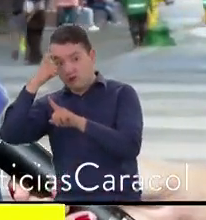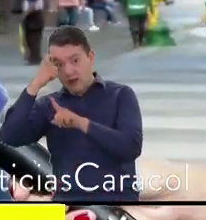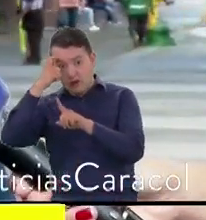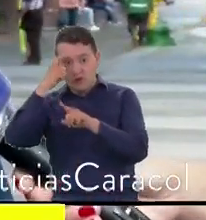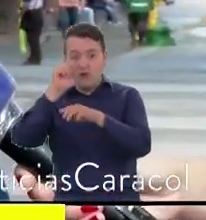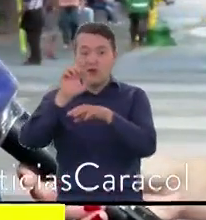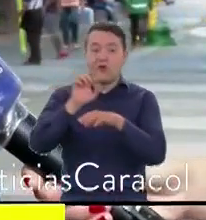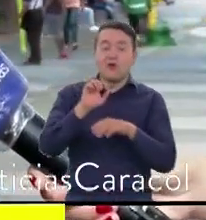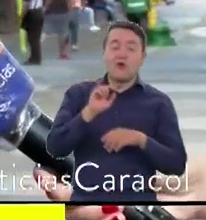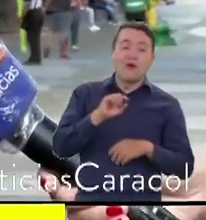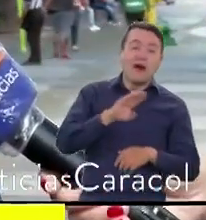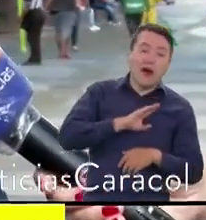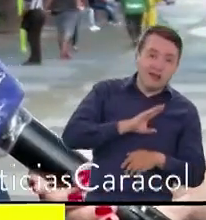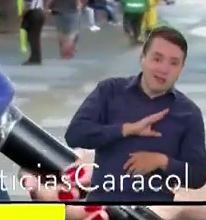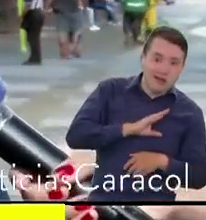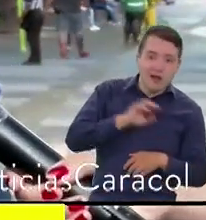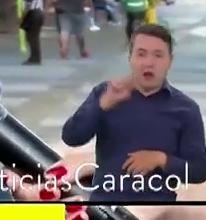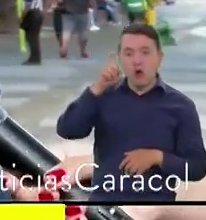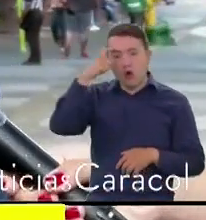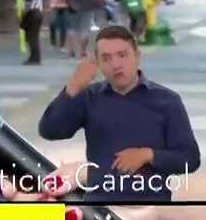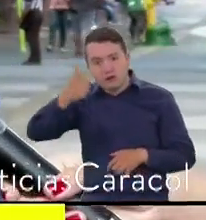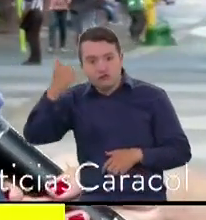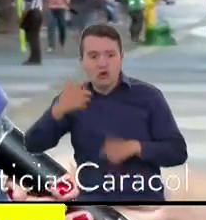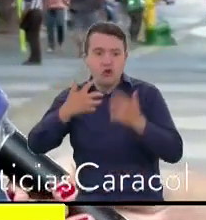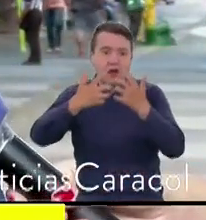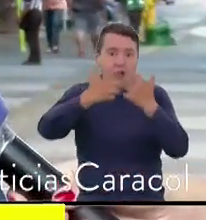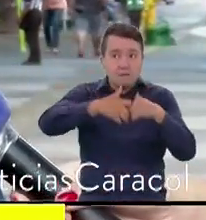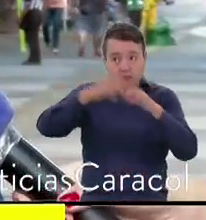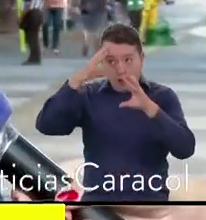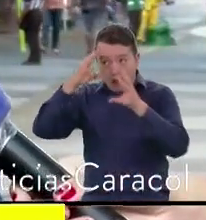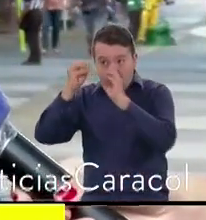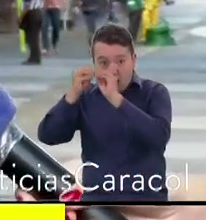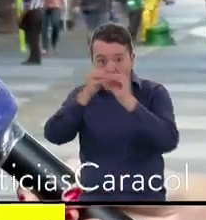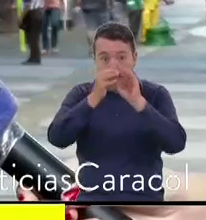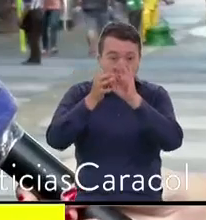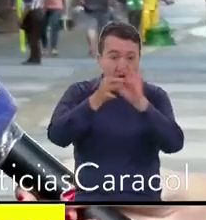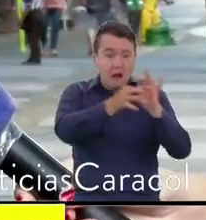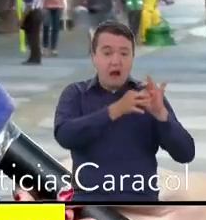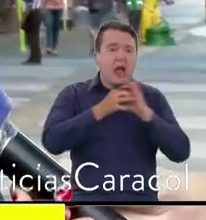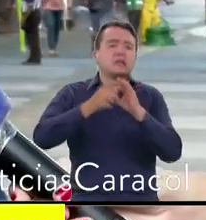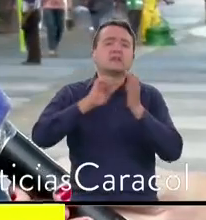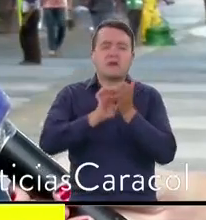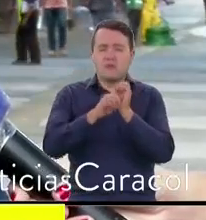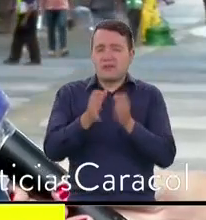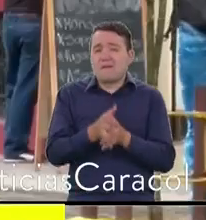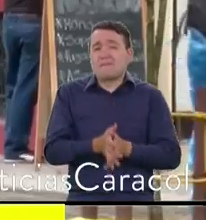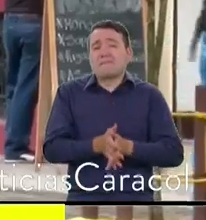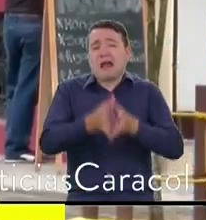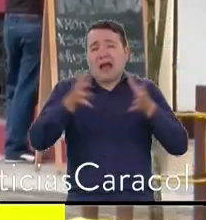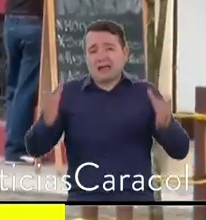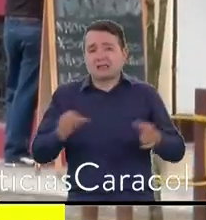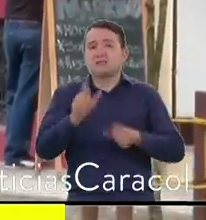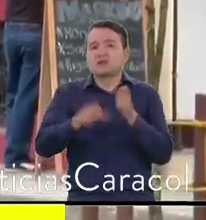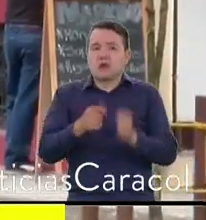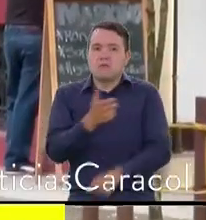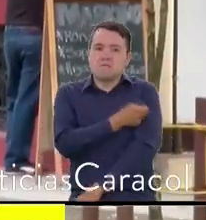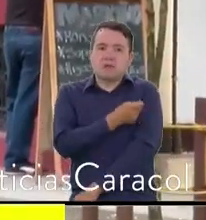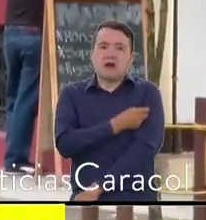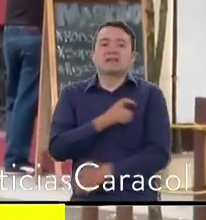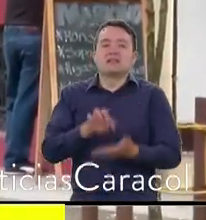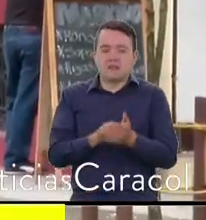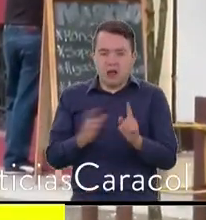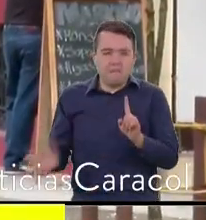entes territoriales y empresas, vamos a tener un mayor número de personas inmunizadas y vamos a lograr lo que se llama